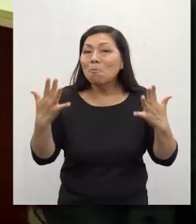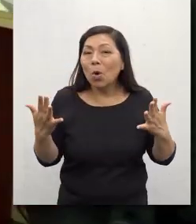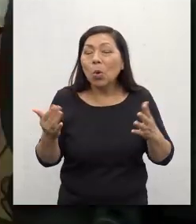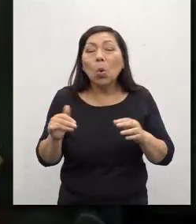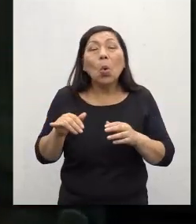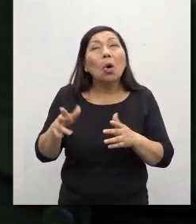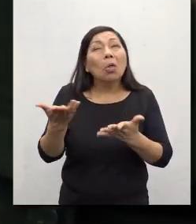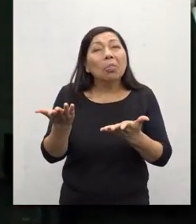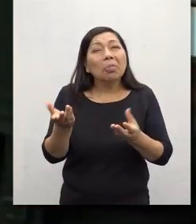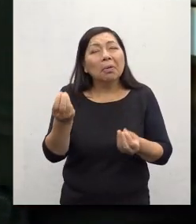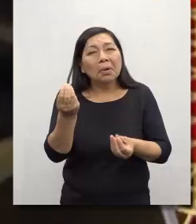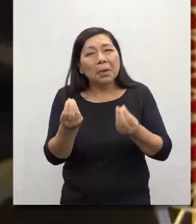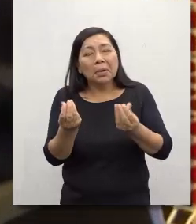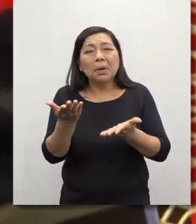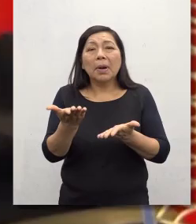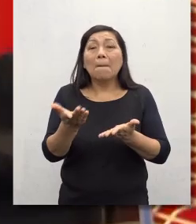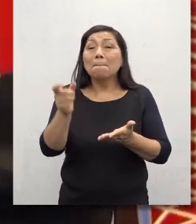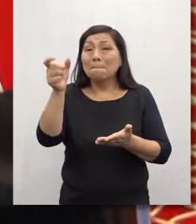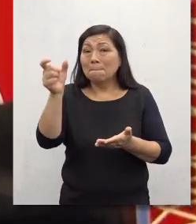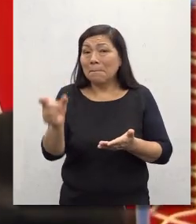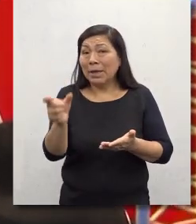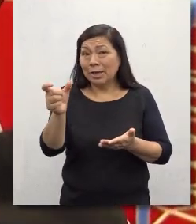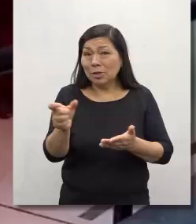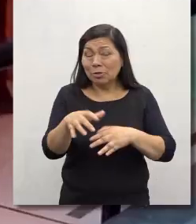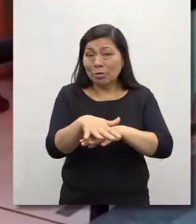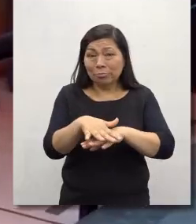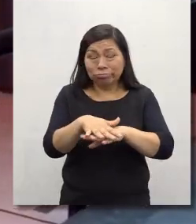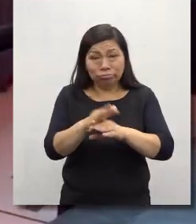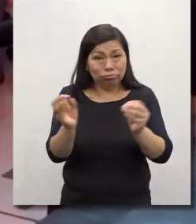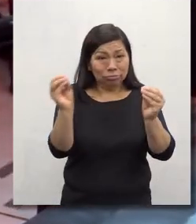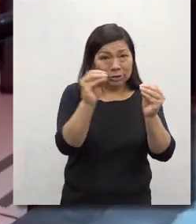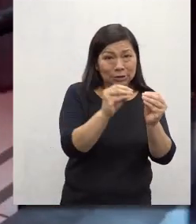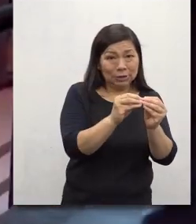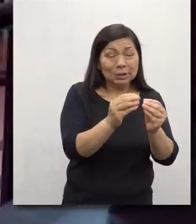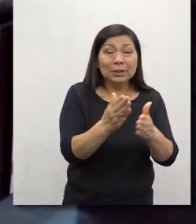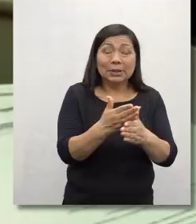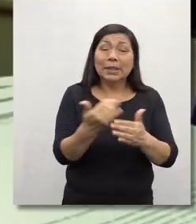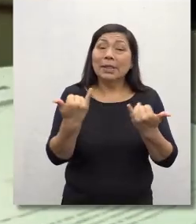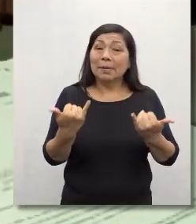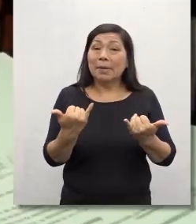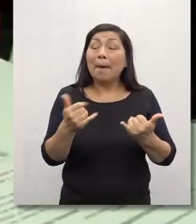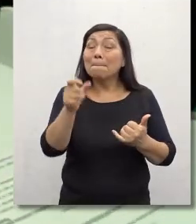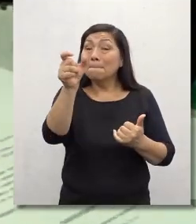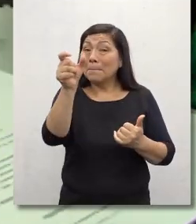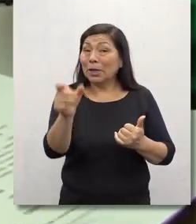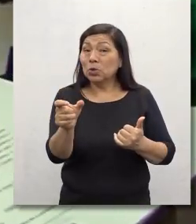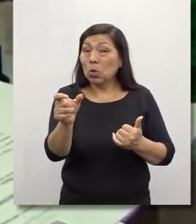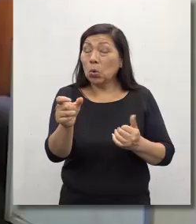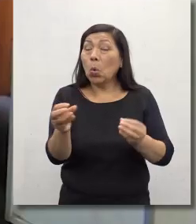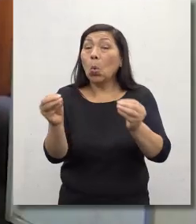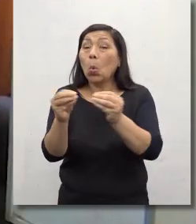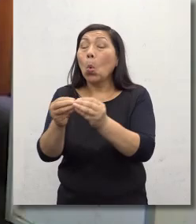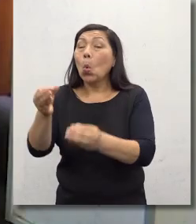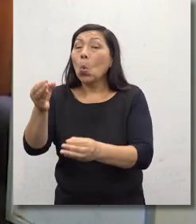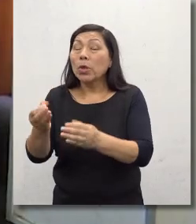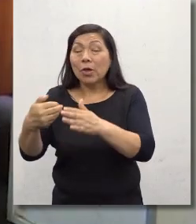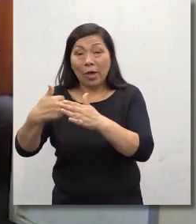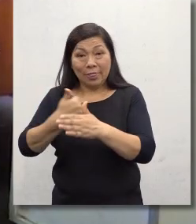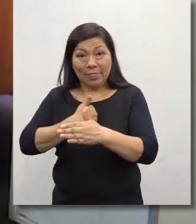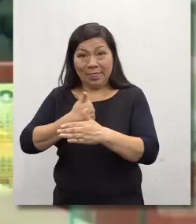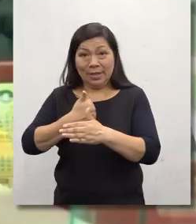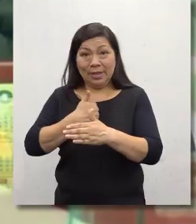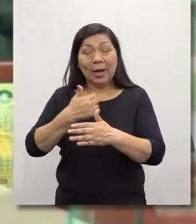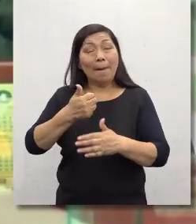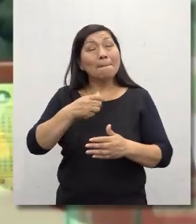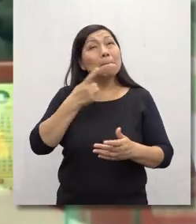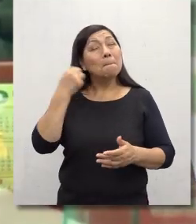y unión de hecho entre el personal administrativo y entre estos, y el personal jurisdiccional, pertenecientes